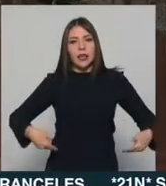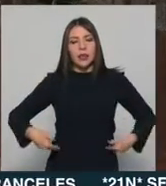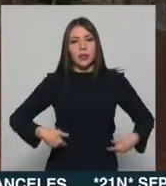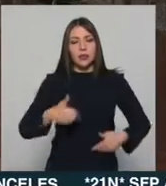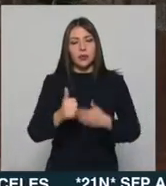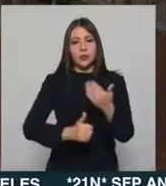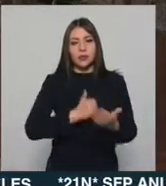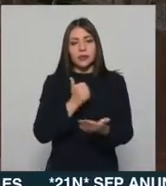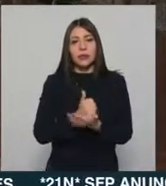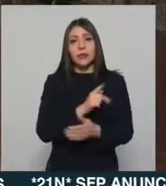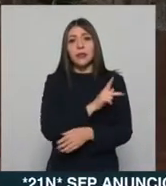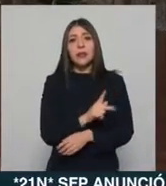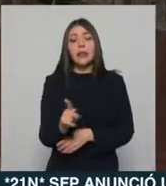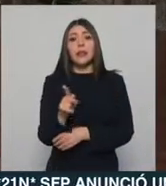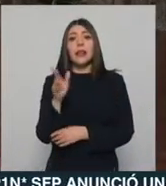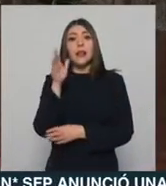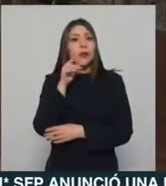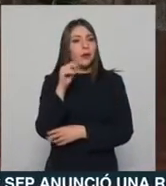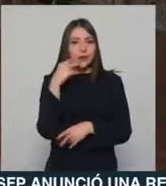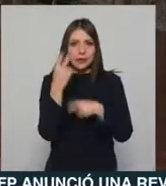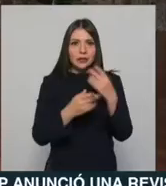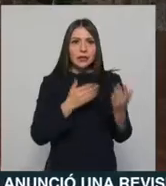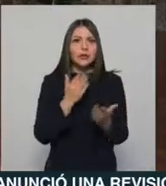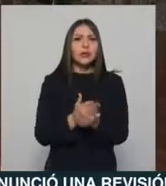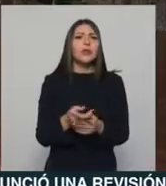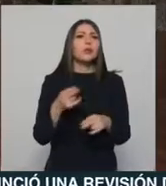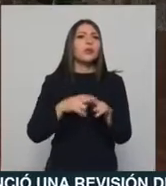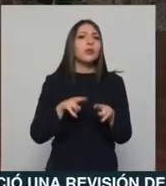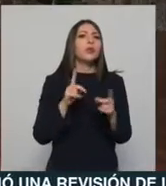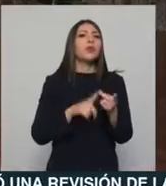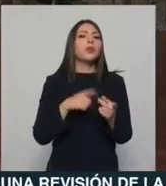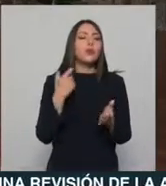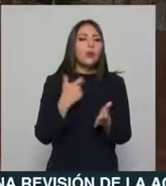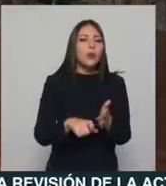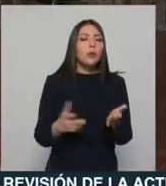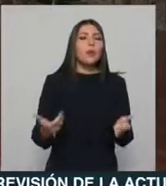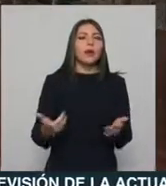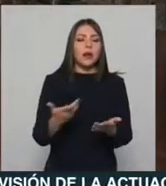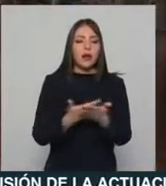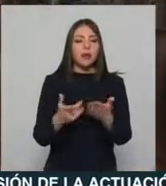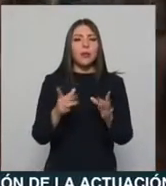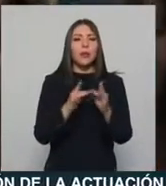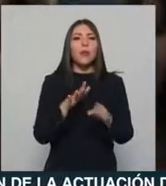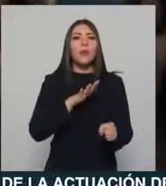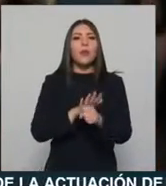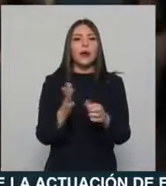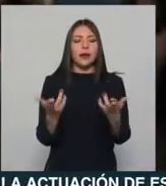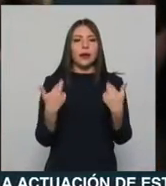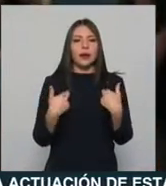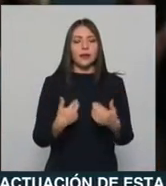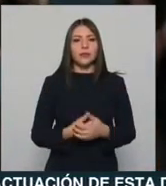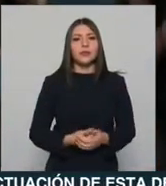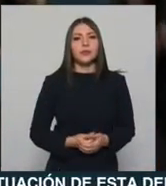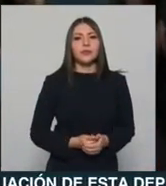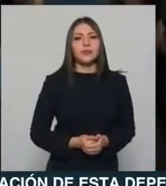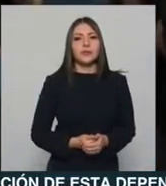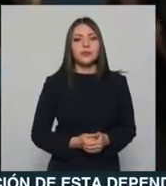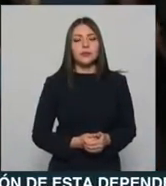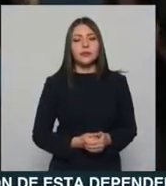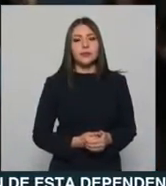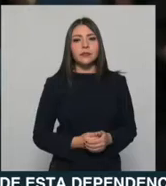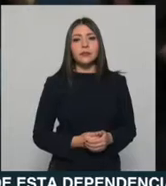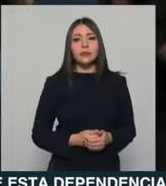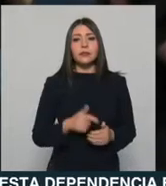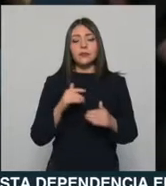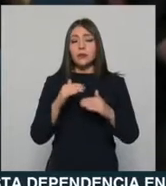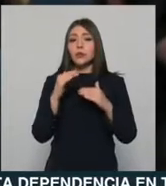que perder. ¿Dónde compramos los boletos? ¿Desde cuándo? Y nos traes algunos regalitos. Sí, la única función es este